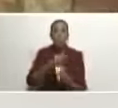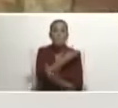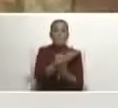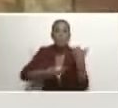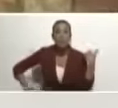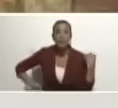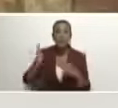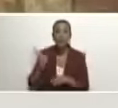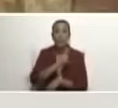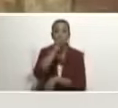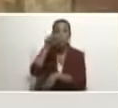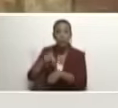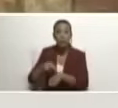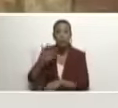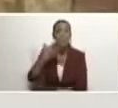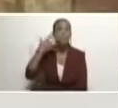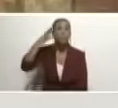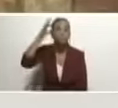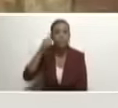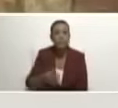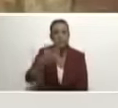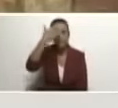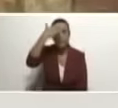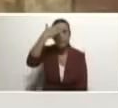de nuestro país, sabe